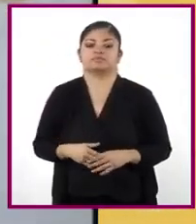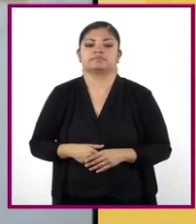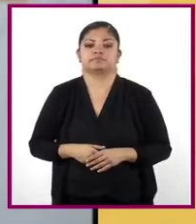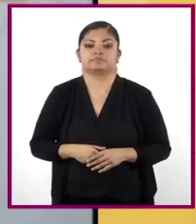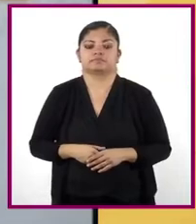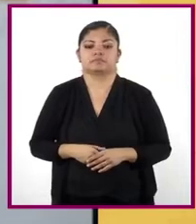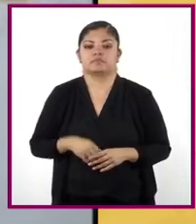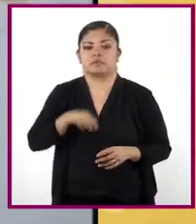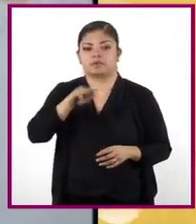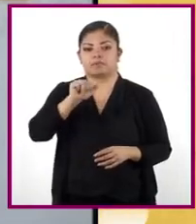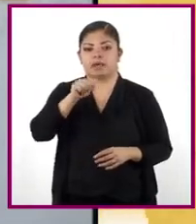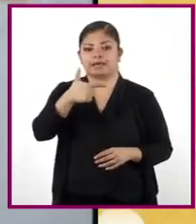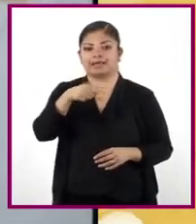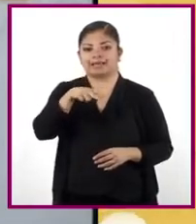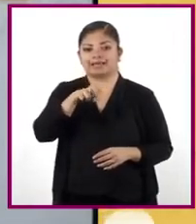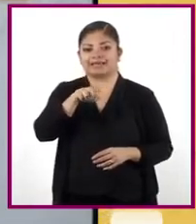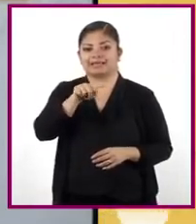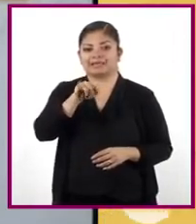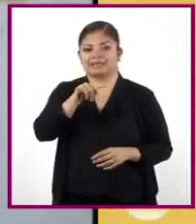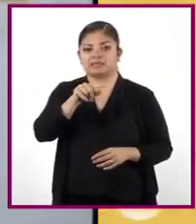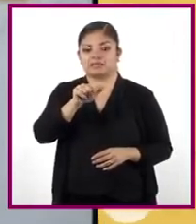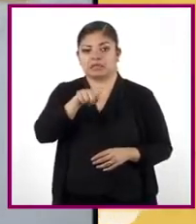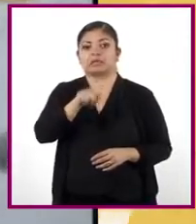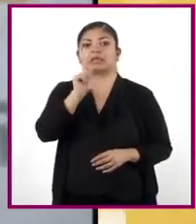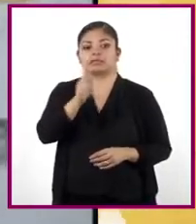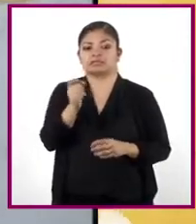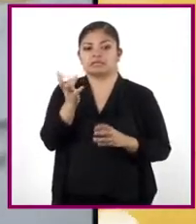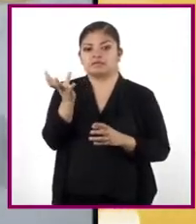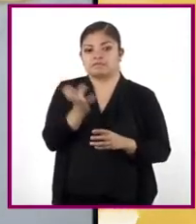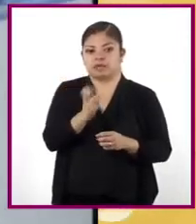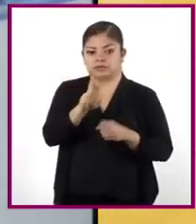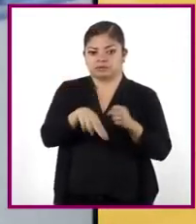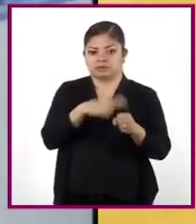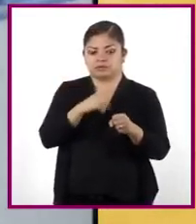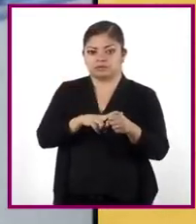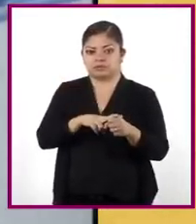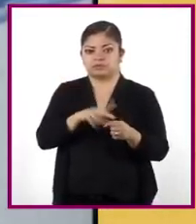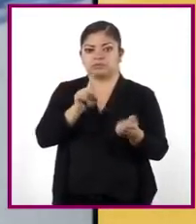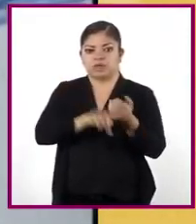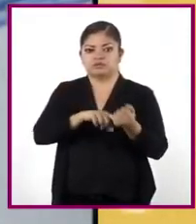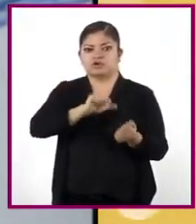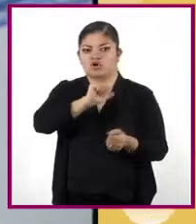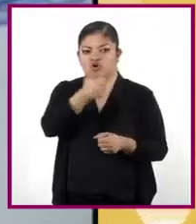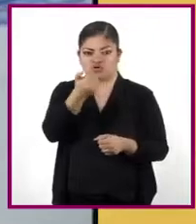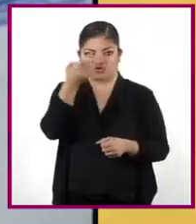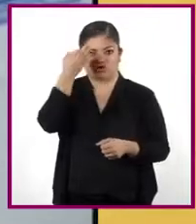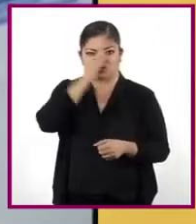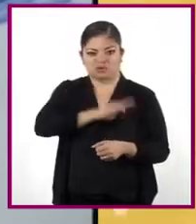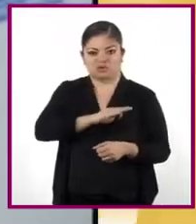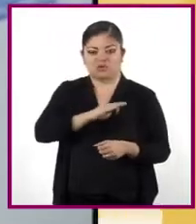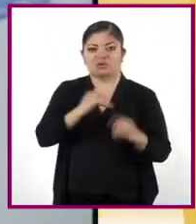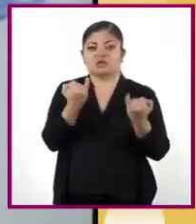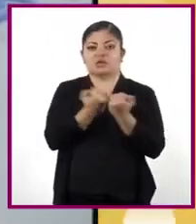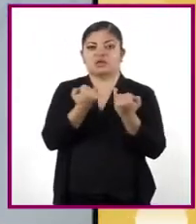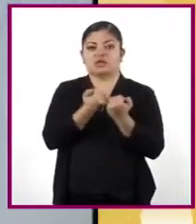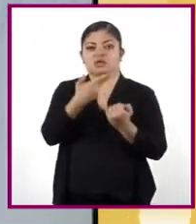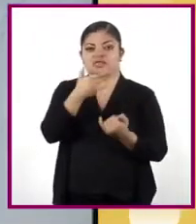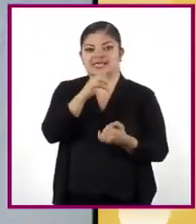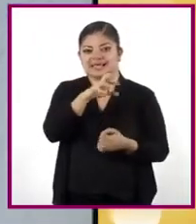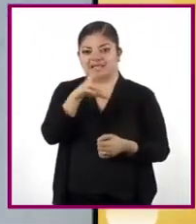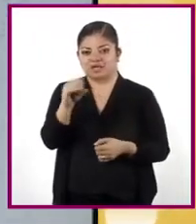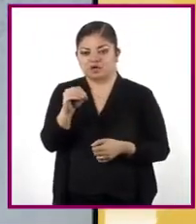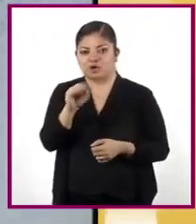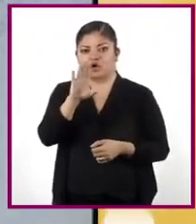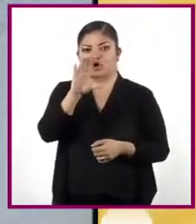La magnetita es un imán natural, mientras que los imanes artificiales son elementos como el hierro,